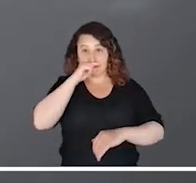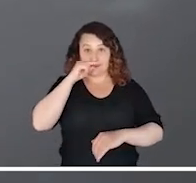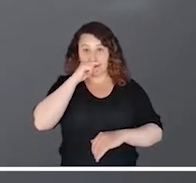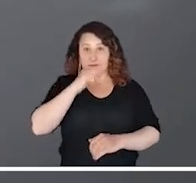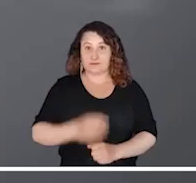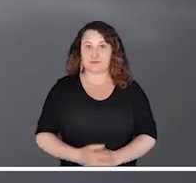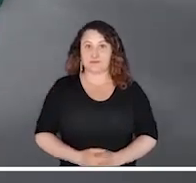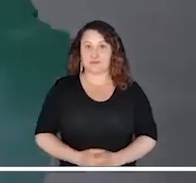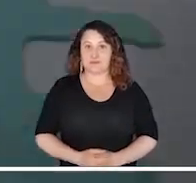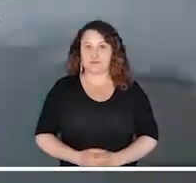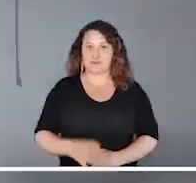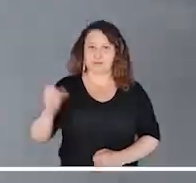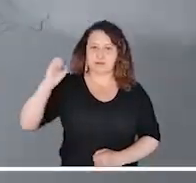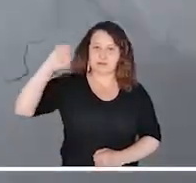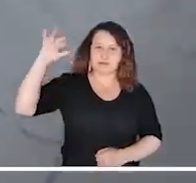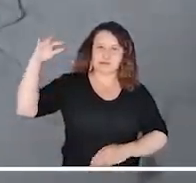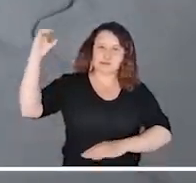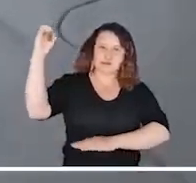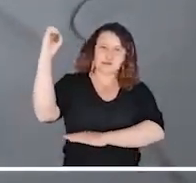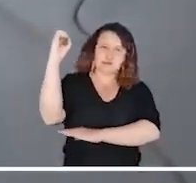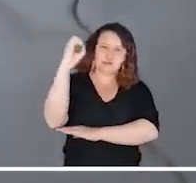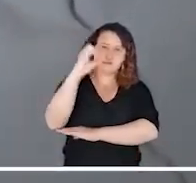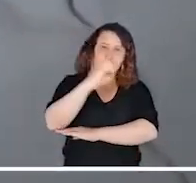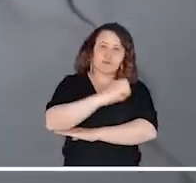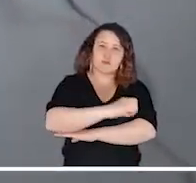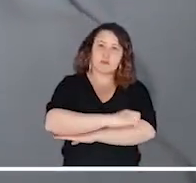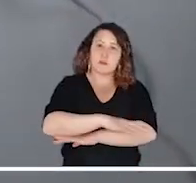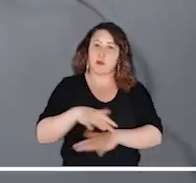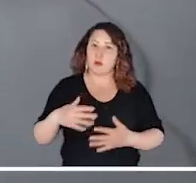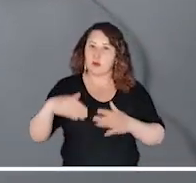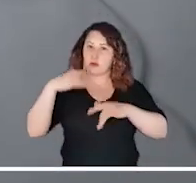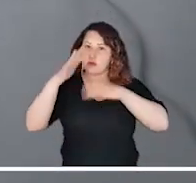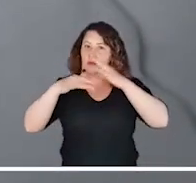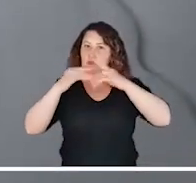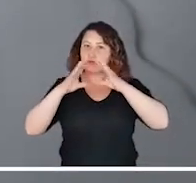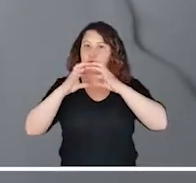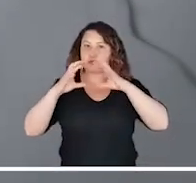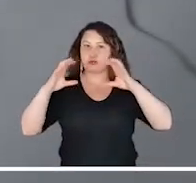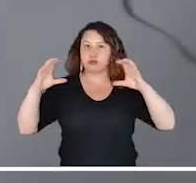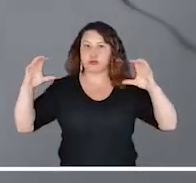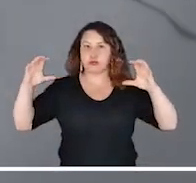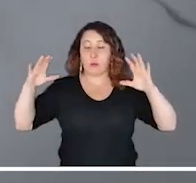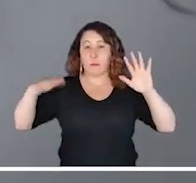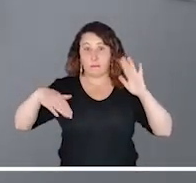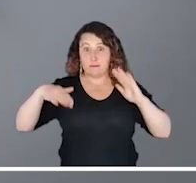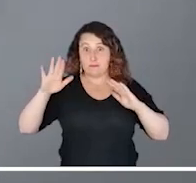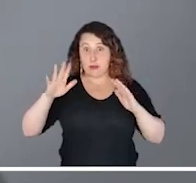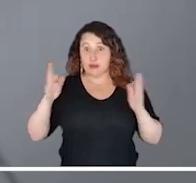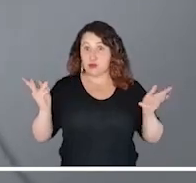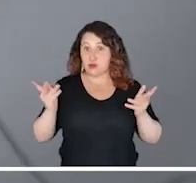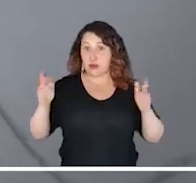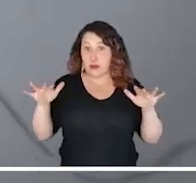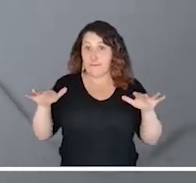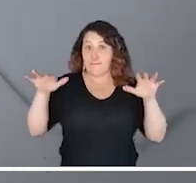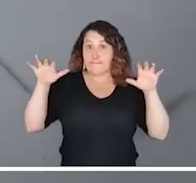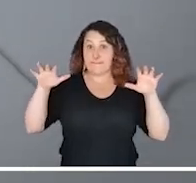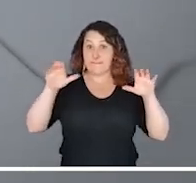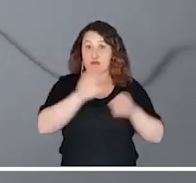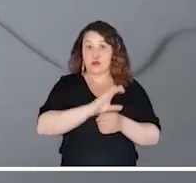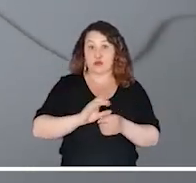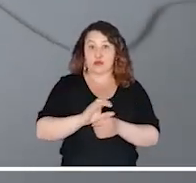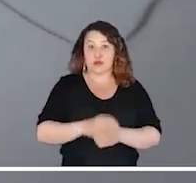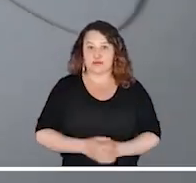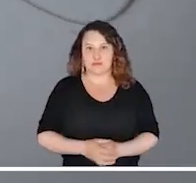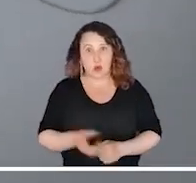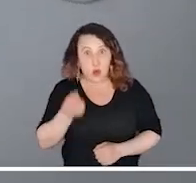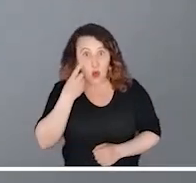y Amazonas. El sol se oculta en la capital del país tras un cielo parcialmente encapotado. Se espera que predominen las